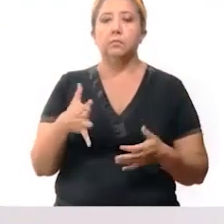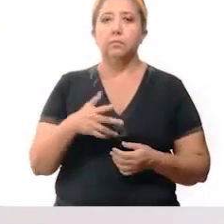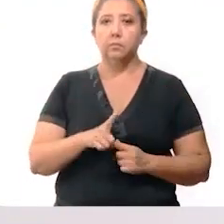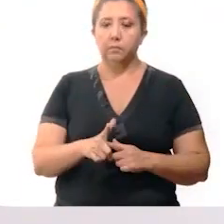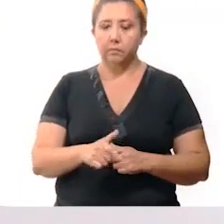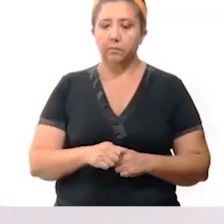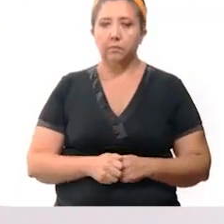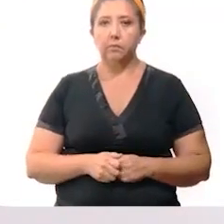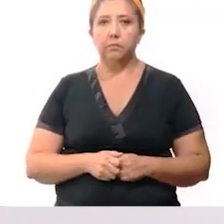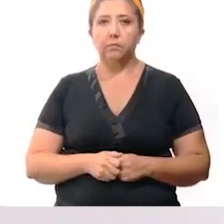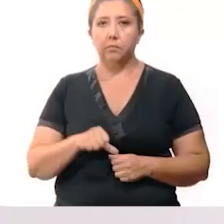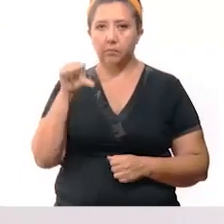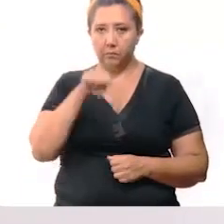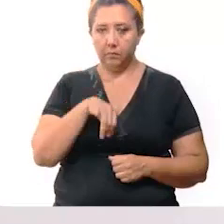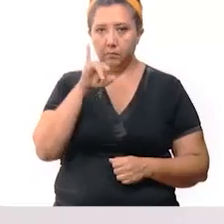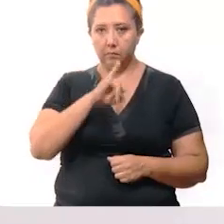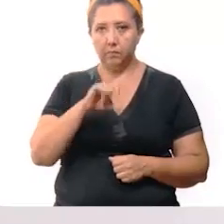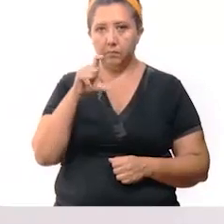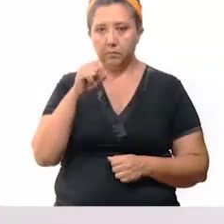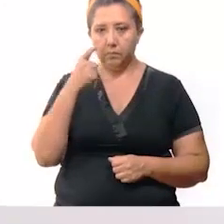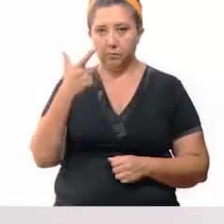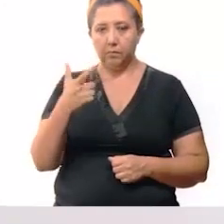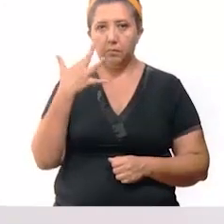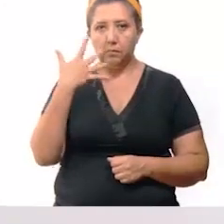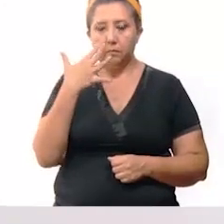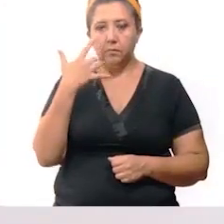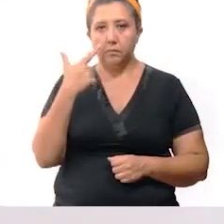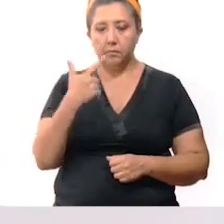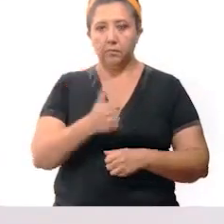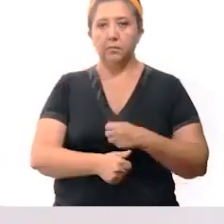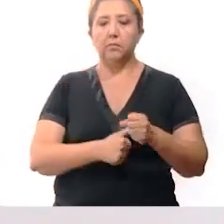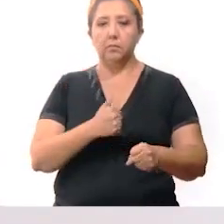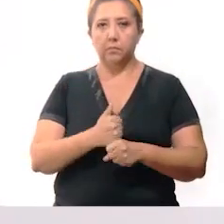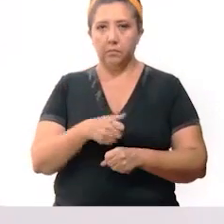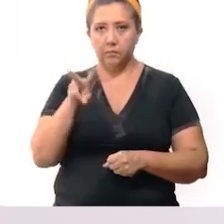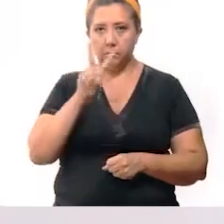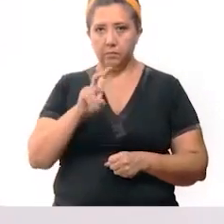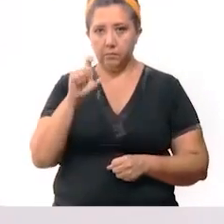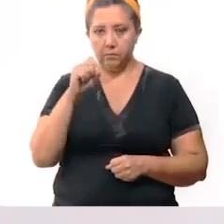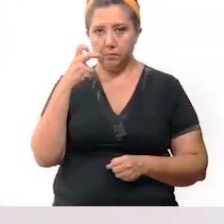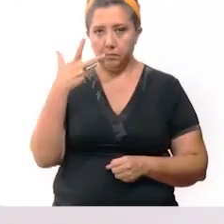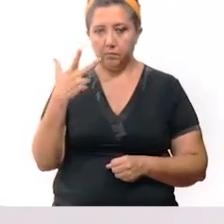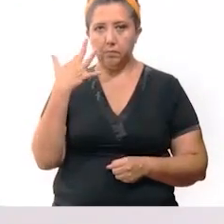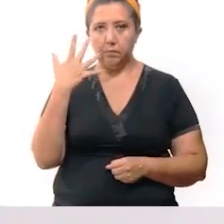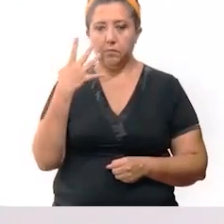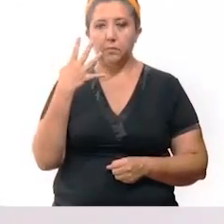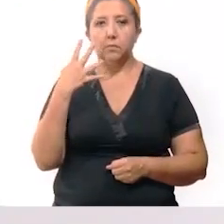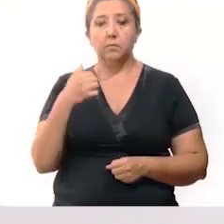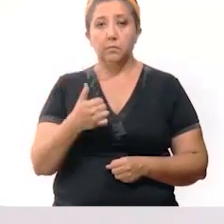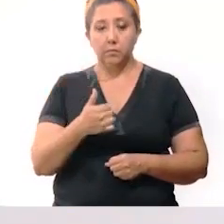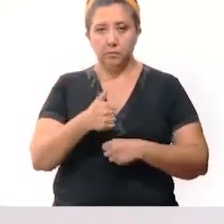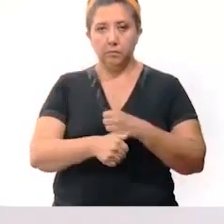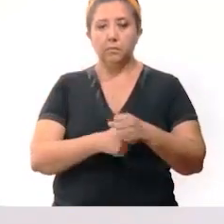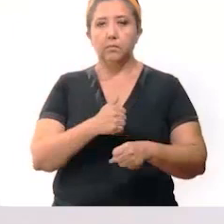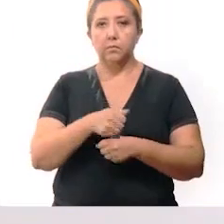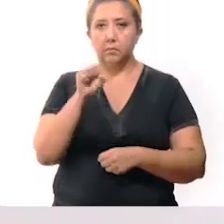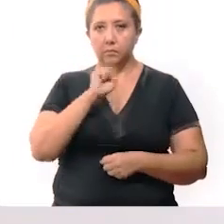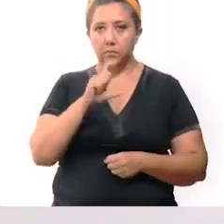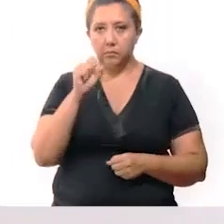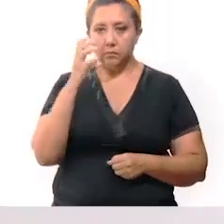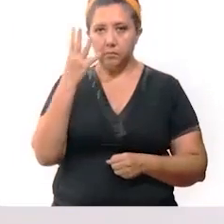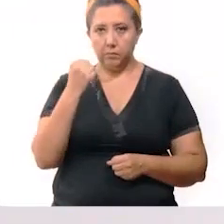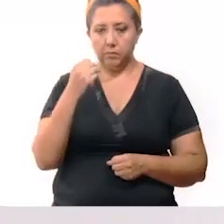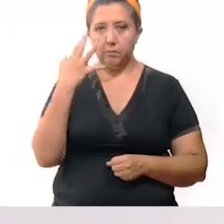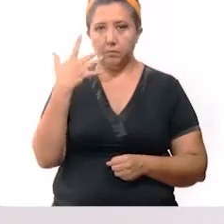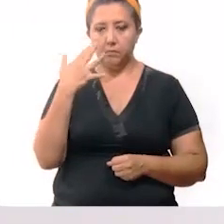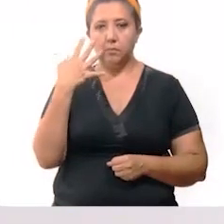en el siguiente orden: hoy jueves 27 a los de 57 años, viernes 28 a los de 56 años, sábado